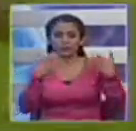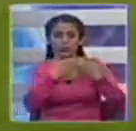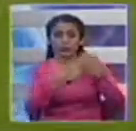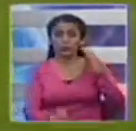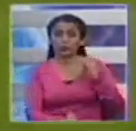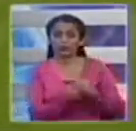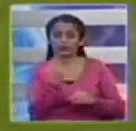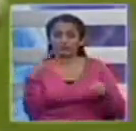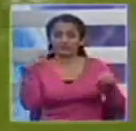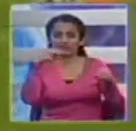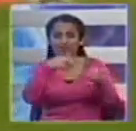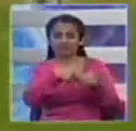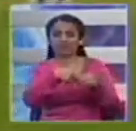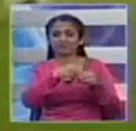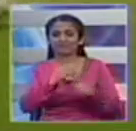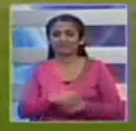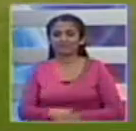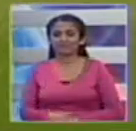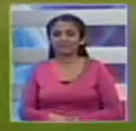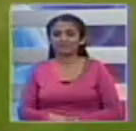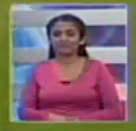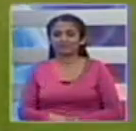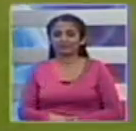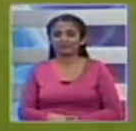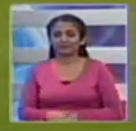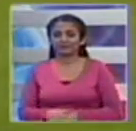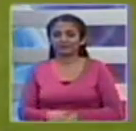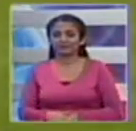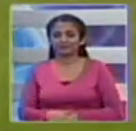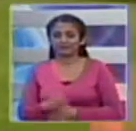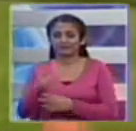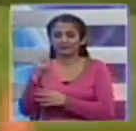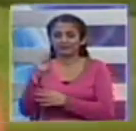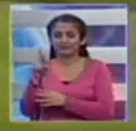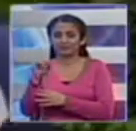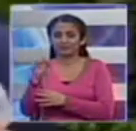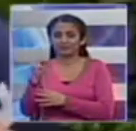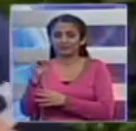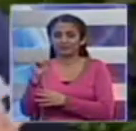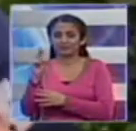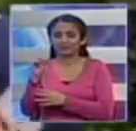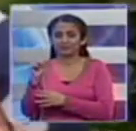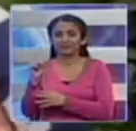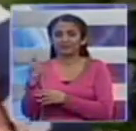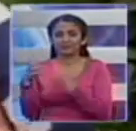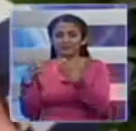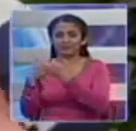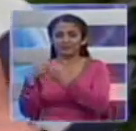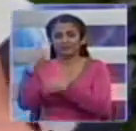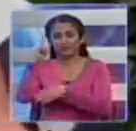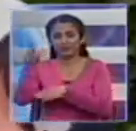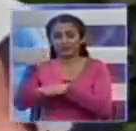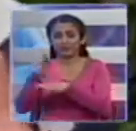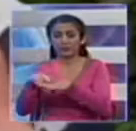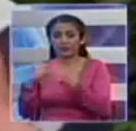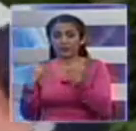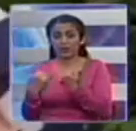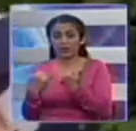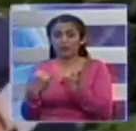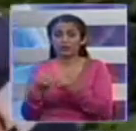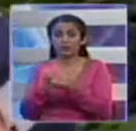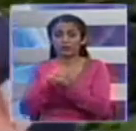equipos. Cuando todo apuntaba a la renovación de Cristian El Diablito Lara con el cuadro del Nacional por una temporada más, se conoció que